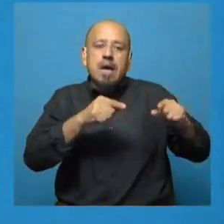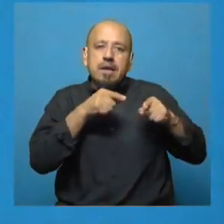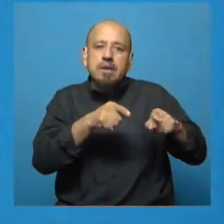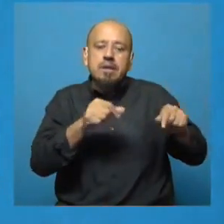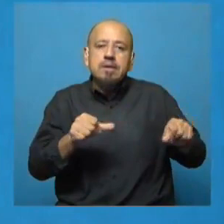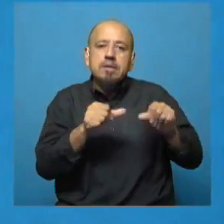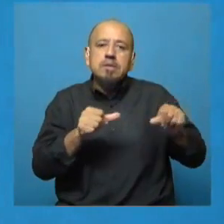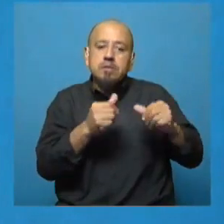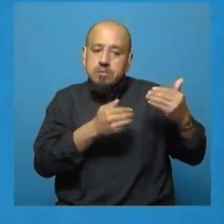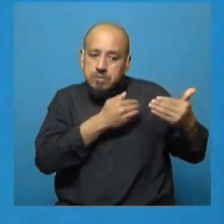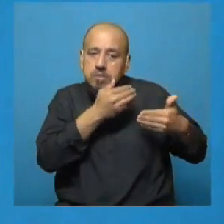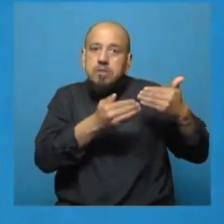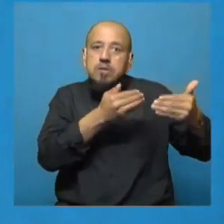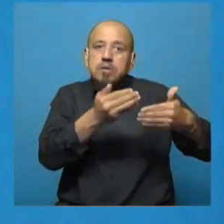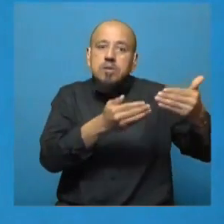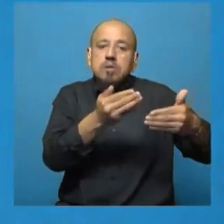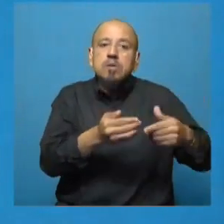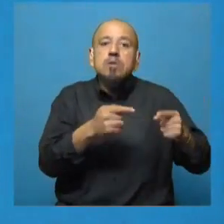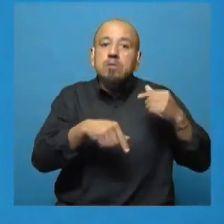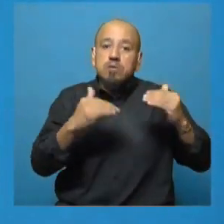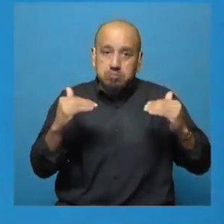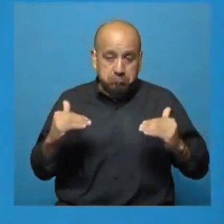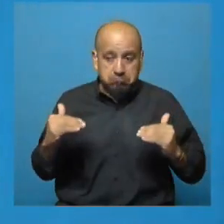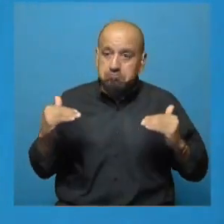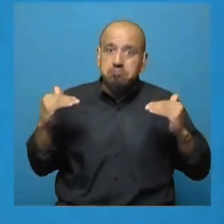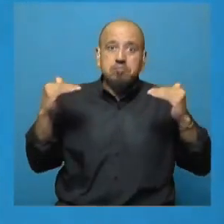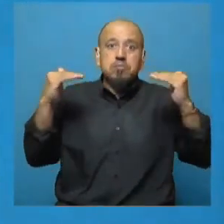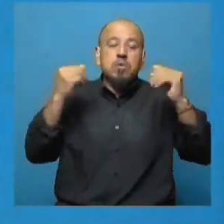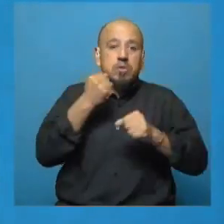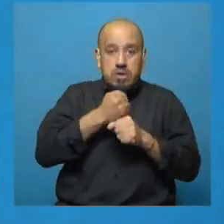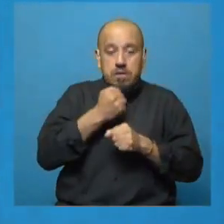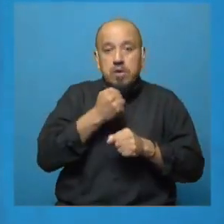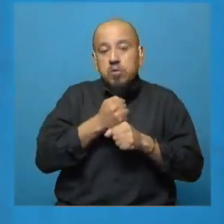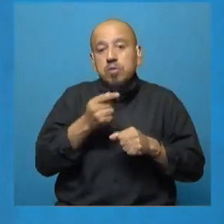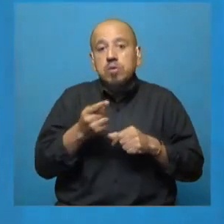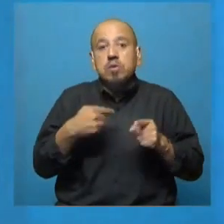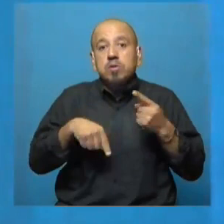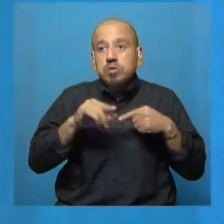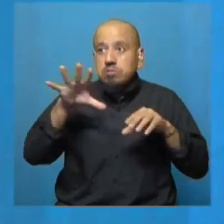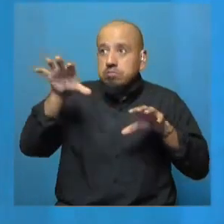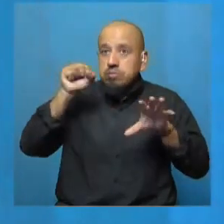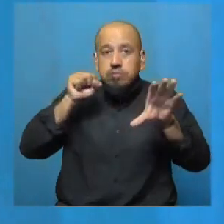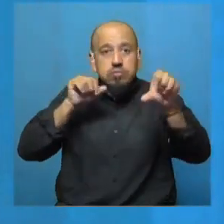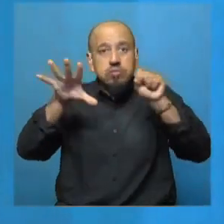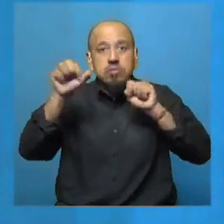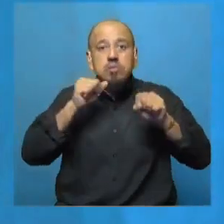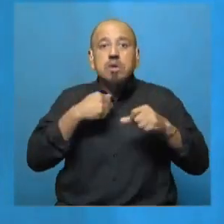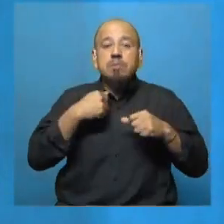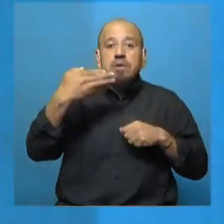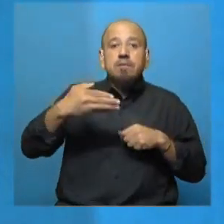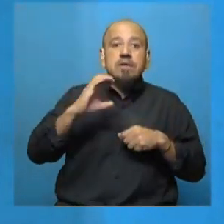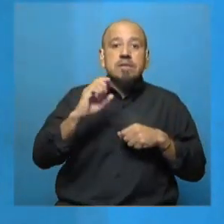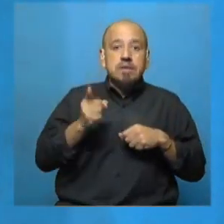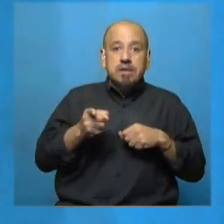que fue con que me fue acompañando fui creciendo en los trabajos y este y a crear un oficio Mira a veces